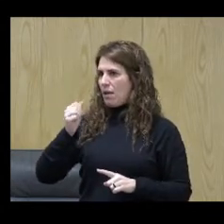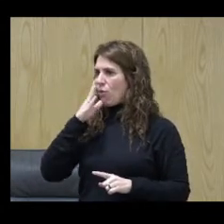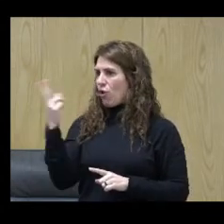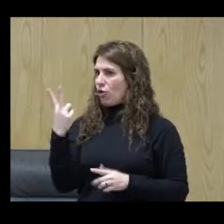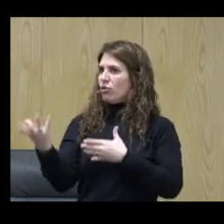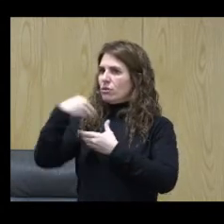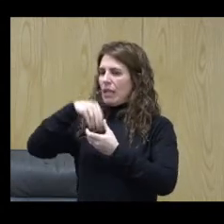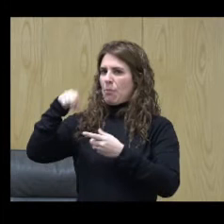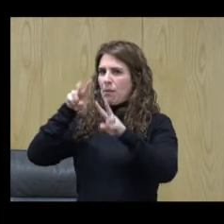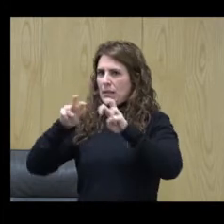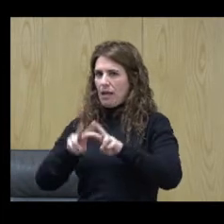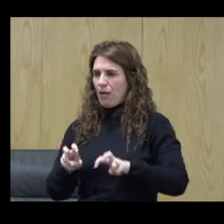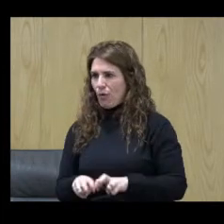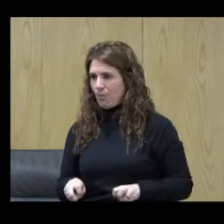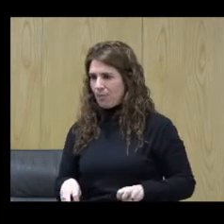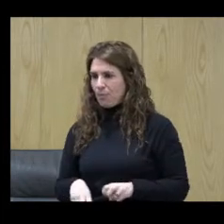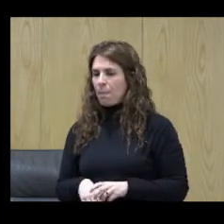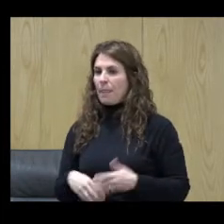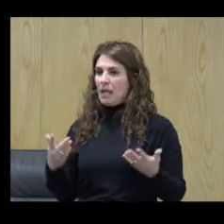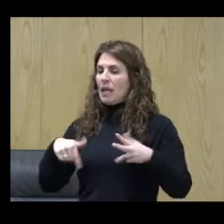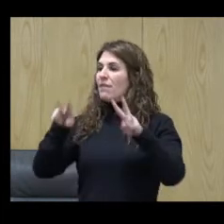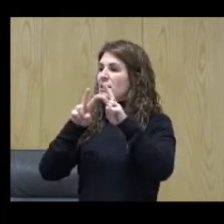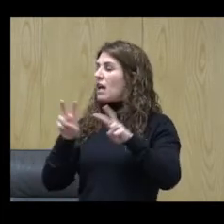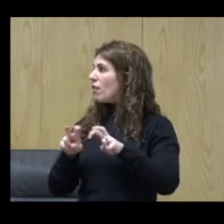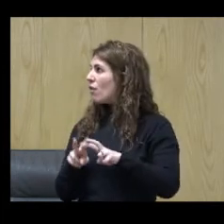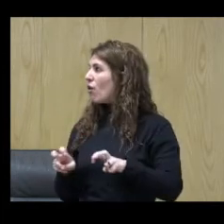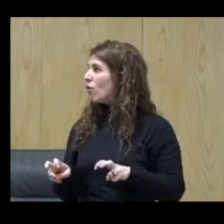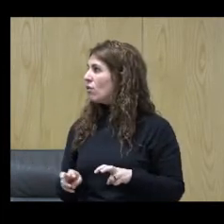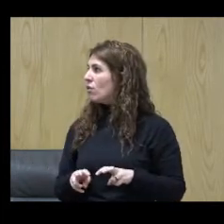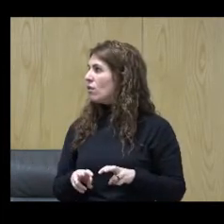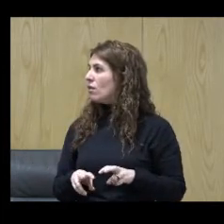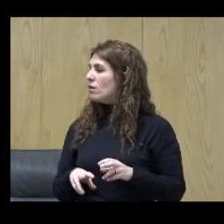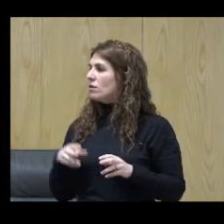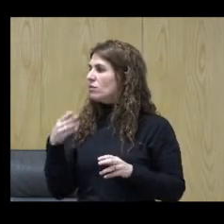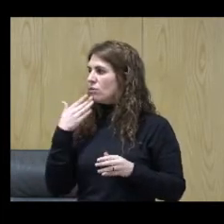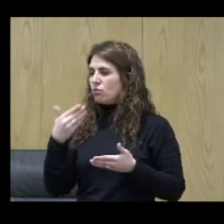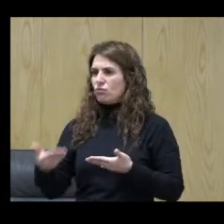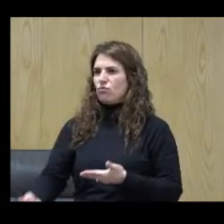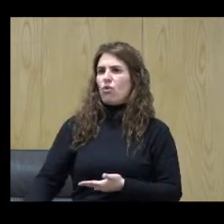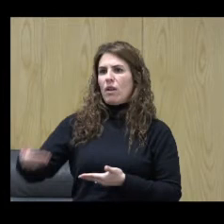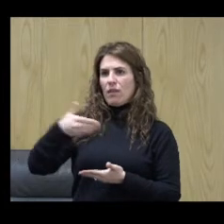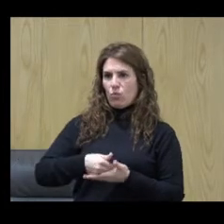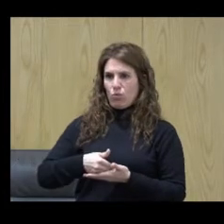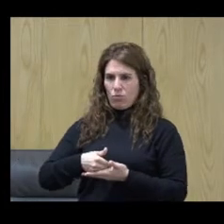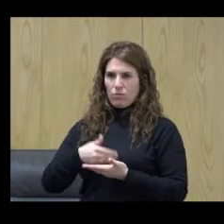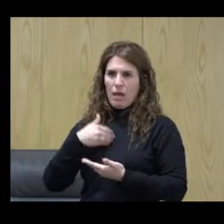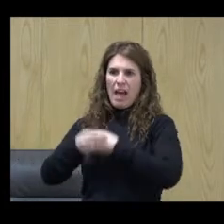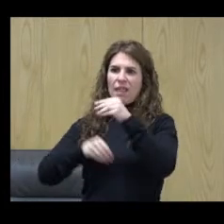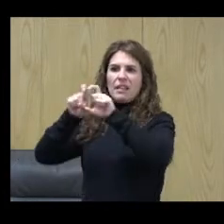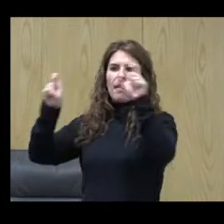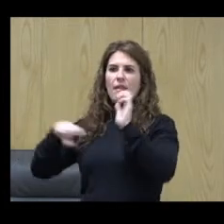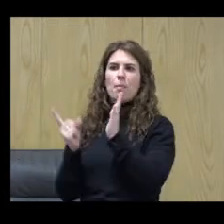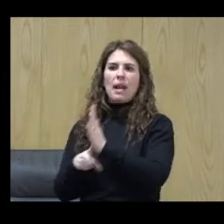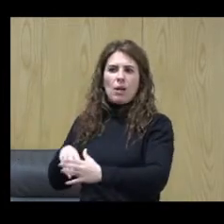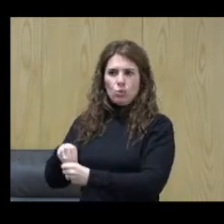la investigación. Esta investigación fue una solicitud que nos llegó desde Plena Inclusión para